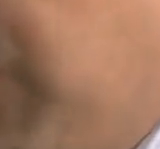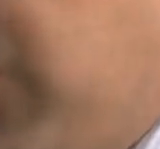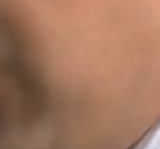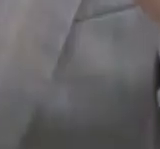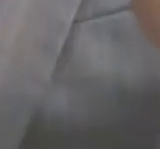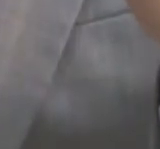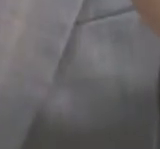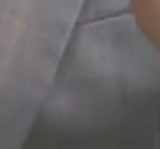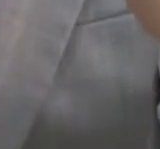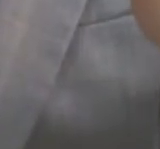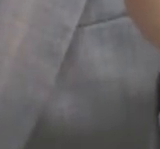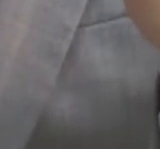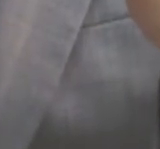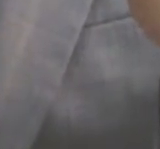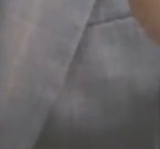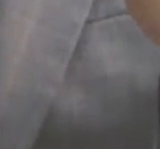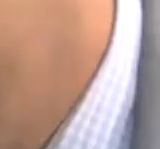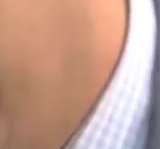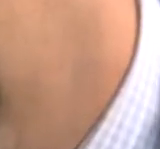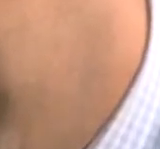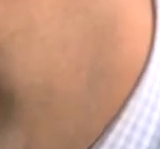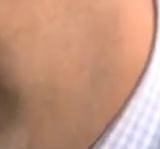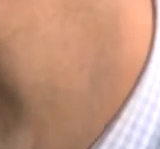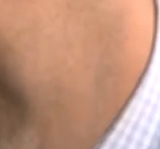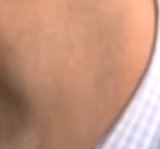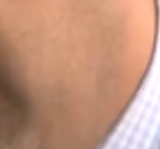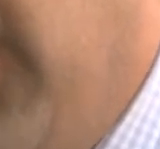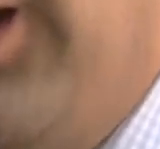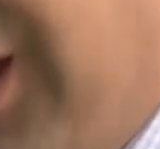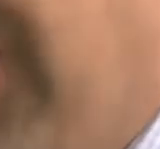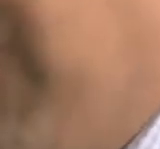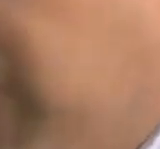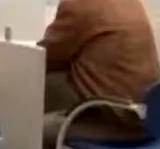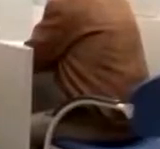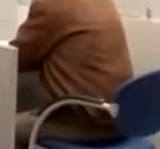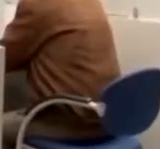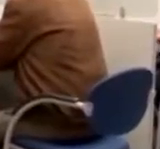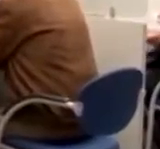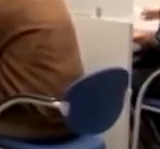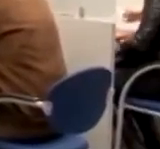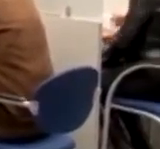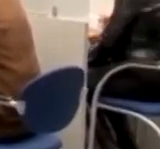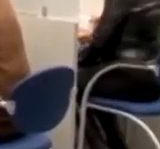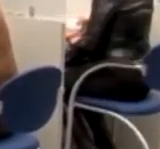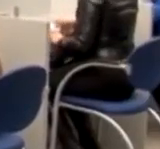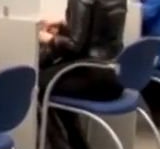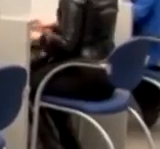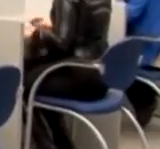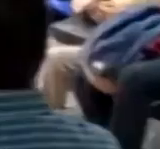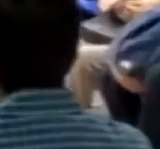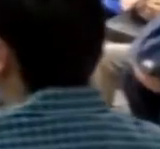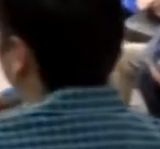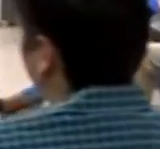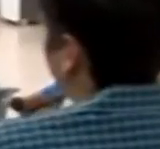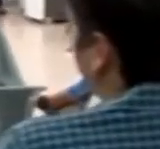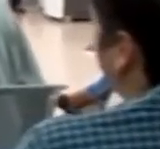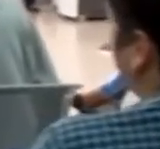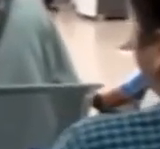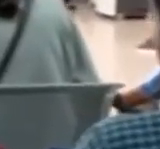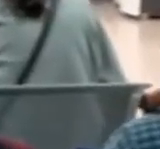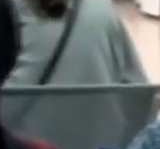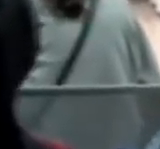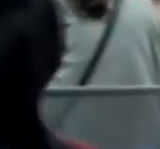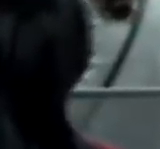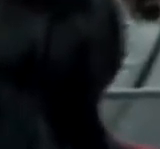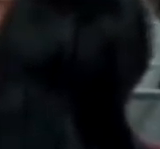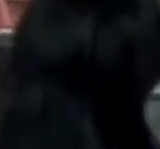Hugo Villacrés, el país se encuentra en la parte positiva del ciclo económico, pues a mayor recaudación, mayor transaccionalidad, es decir,